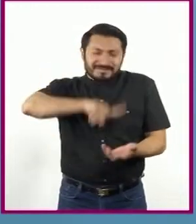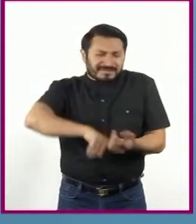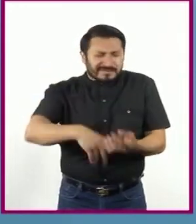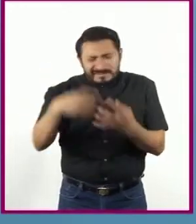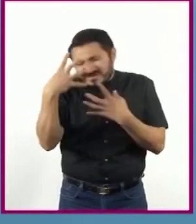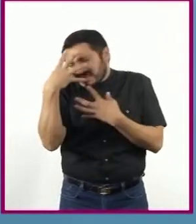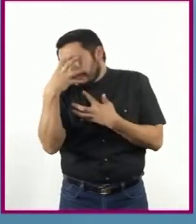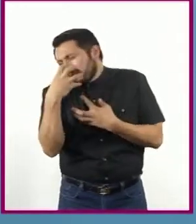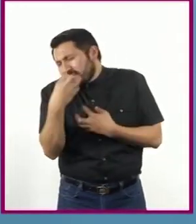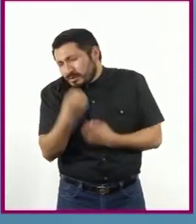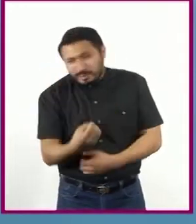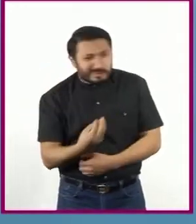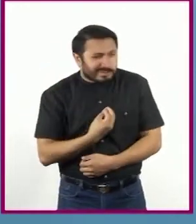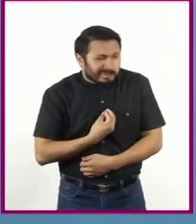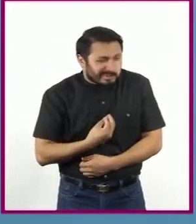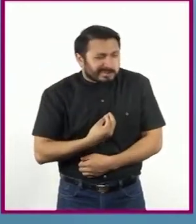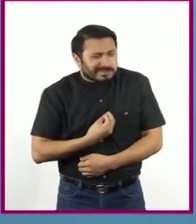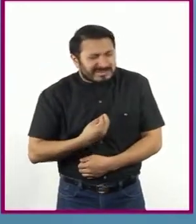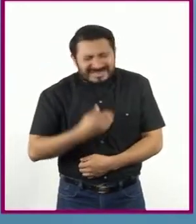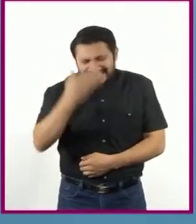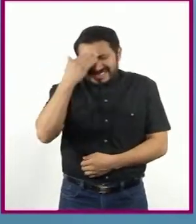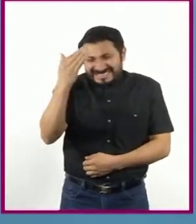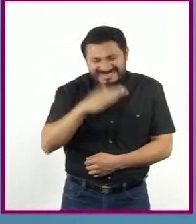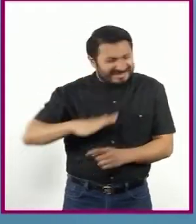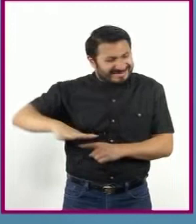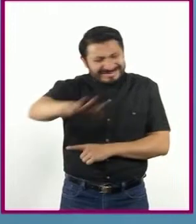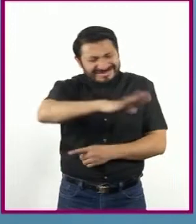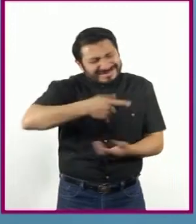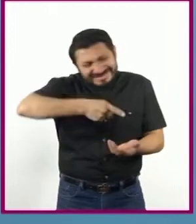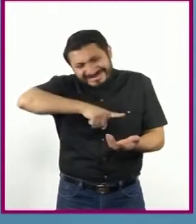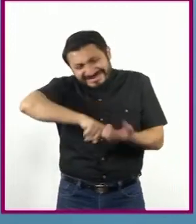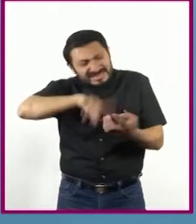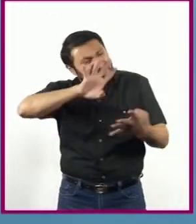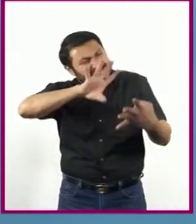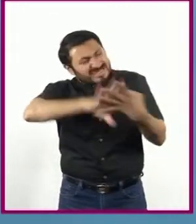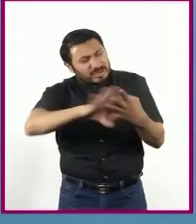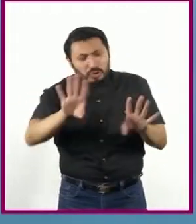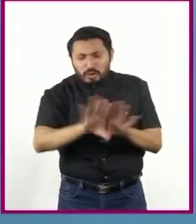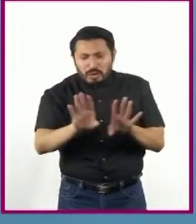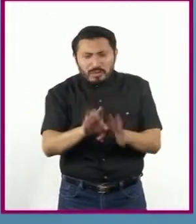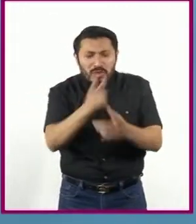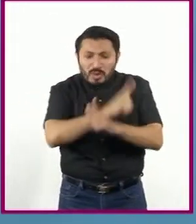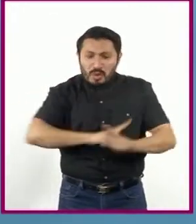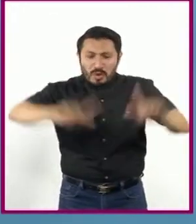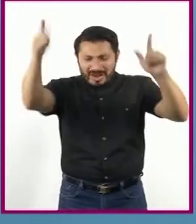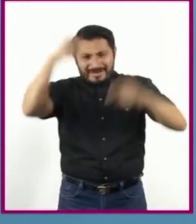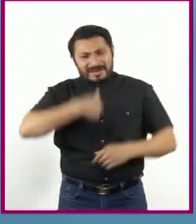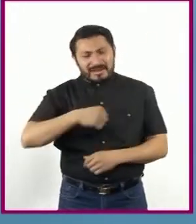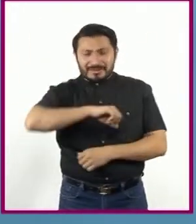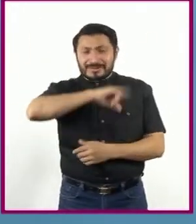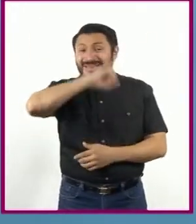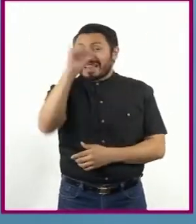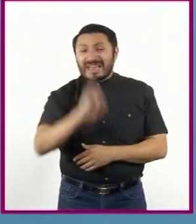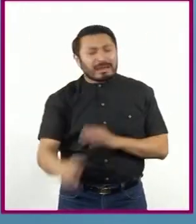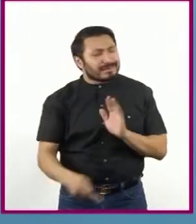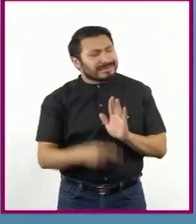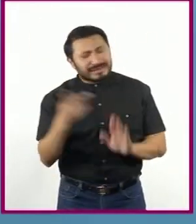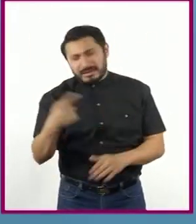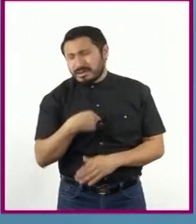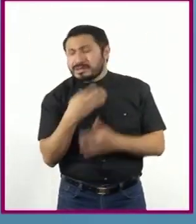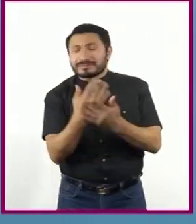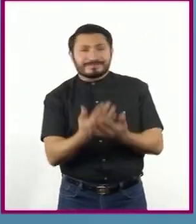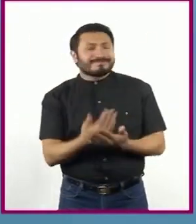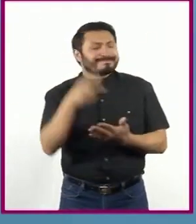gima oprimido y el horrendo panteón de esta prisión sepulte mi amada libertad y mis trofeos, espero valeroso